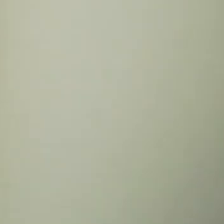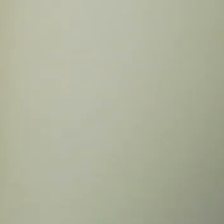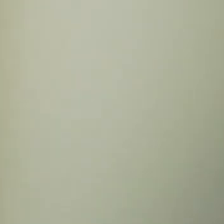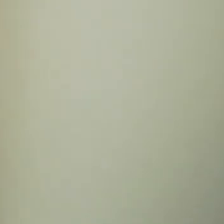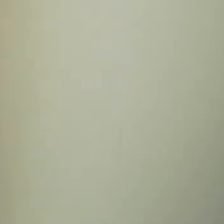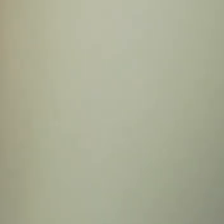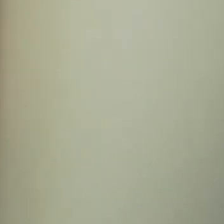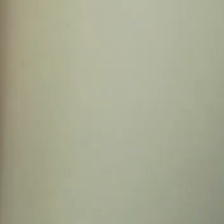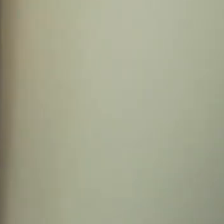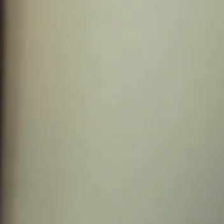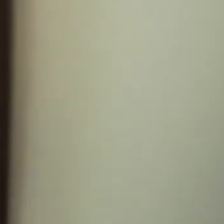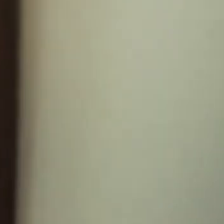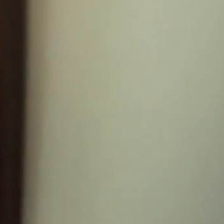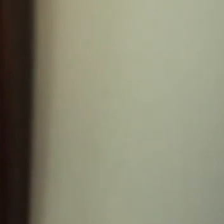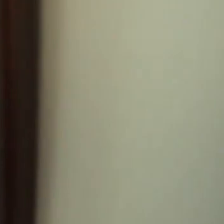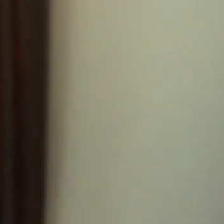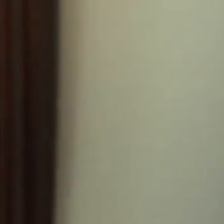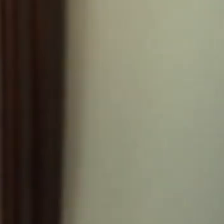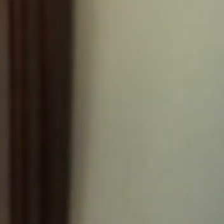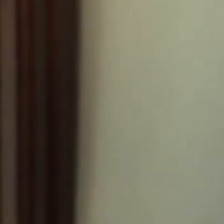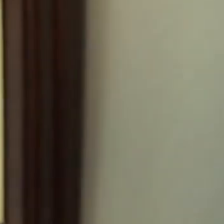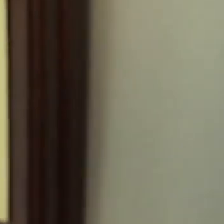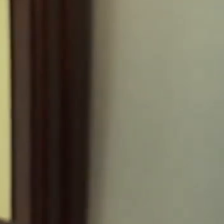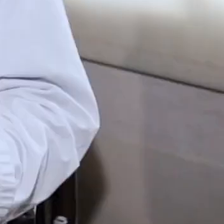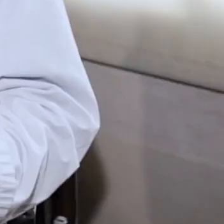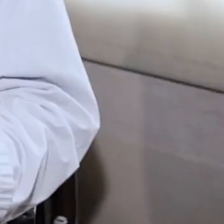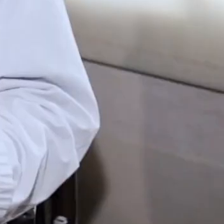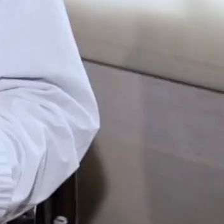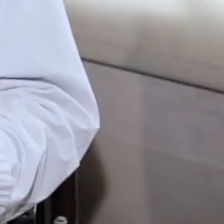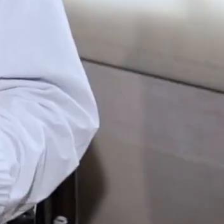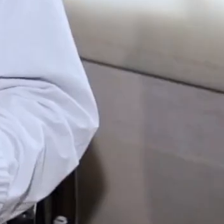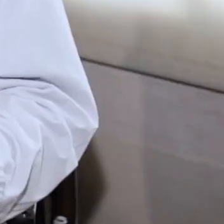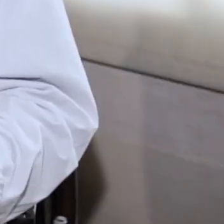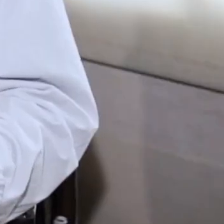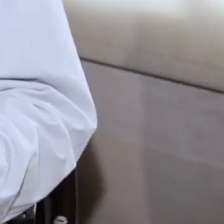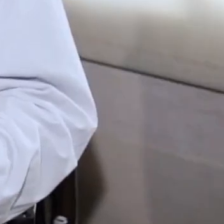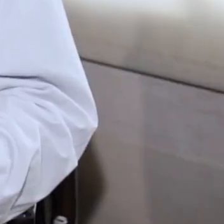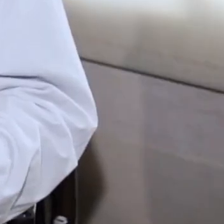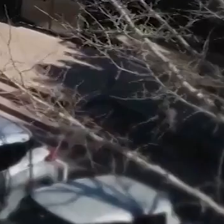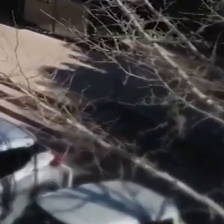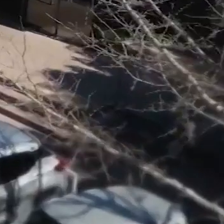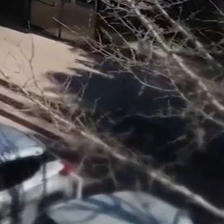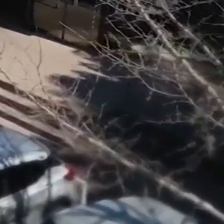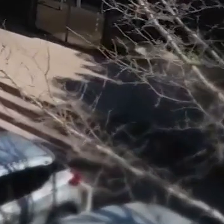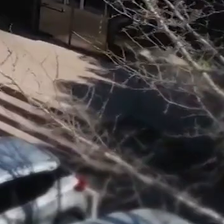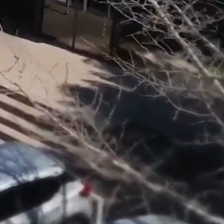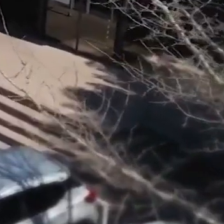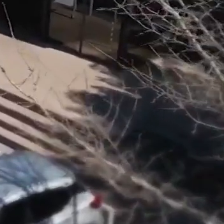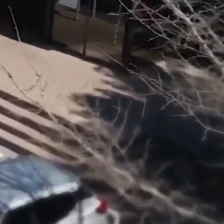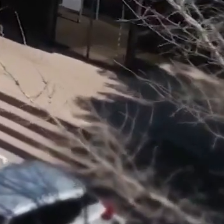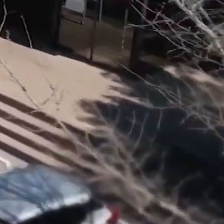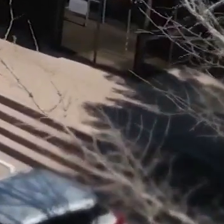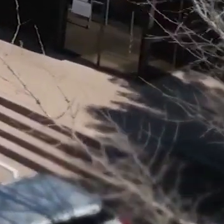para lograr un estándar nacional. A partir de ese momento se cumplió el objetivo. Esta institución fue